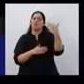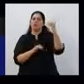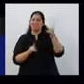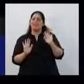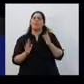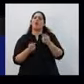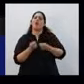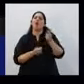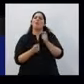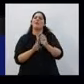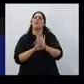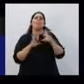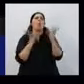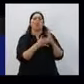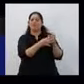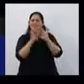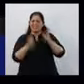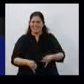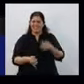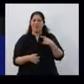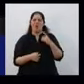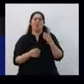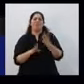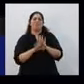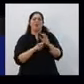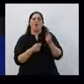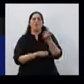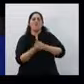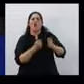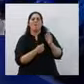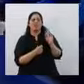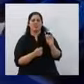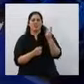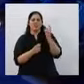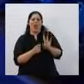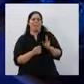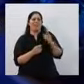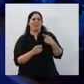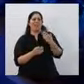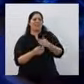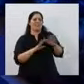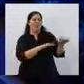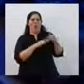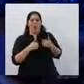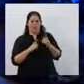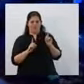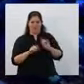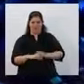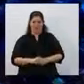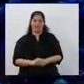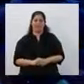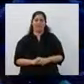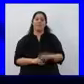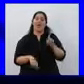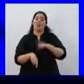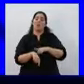comercio es con todo el mundo nada podemos rescatar del comercio solo con padres iguales a nosotros ahora es